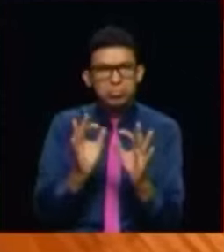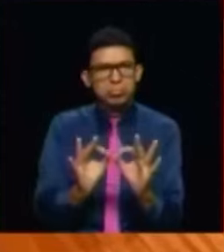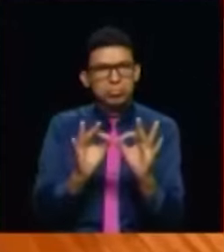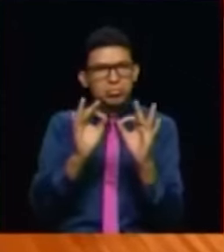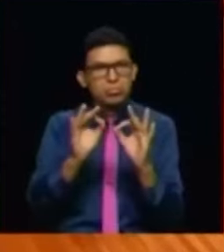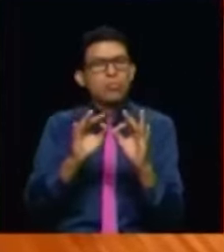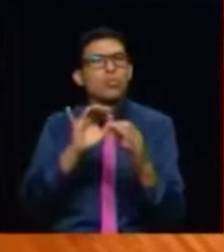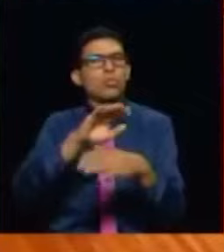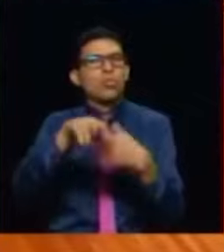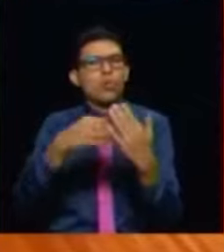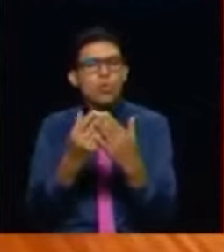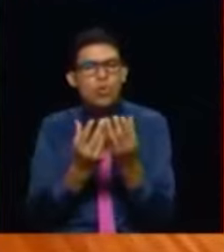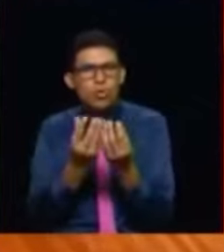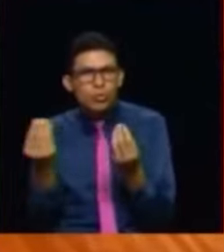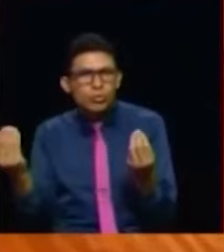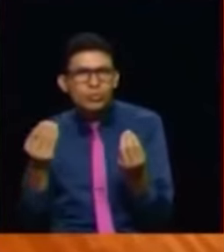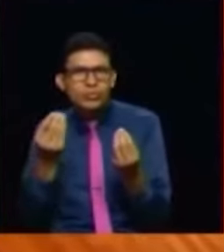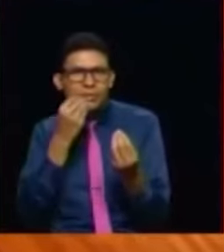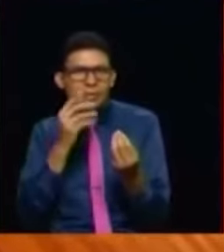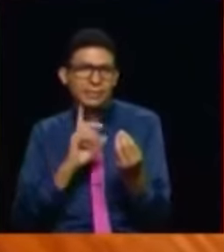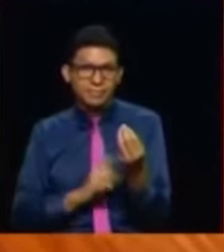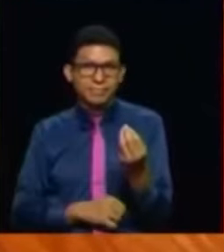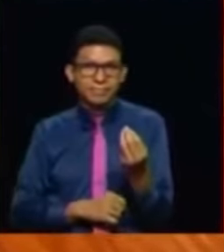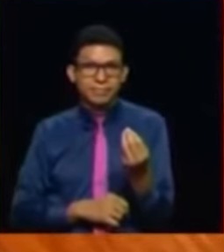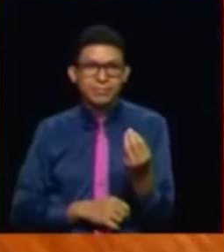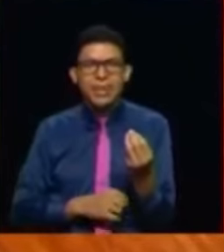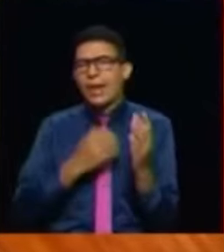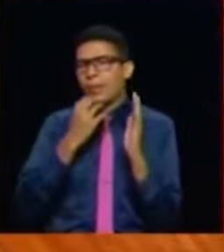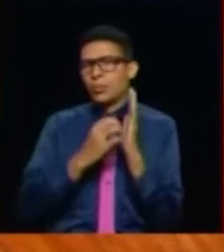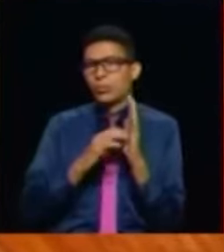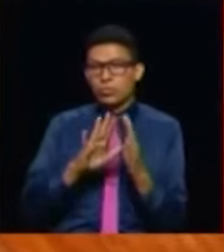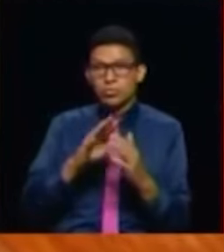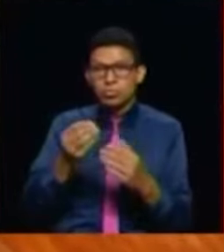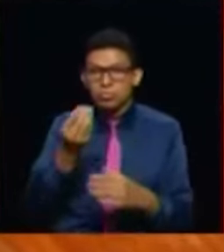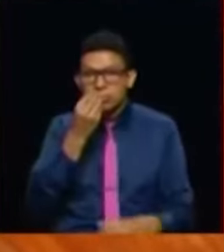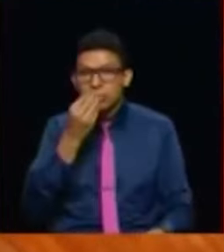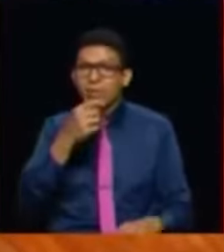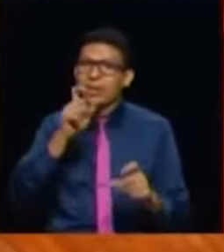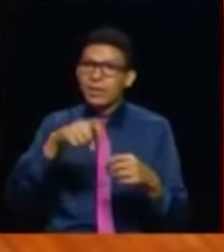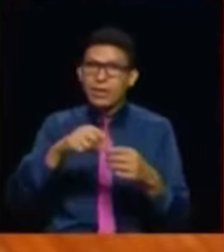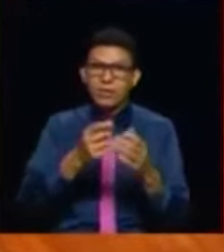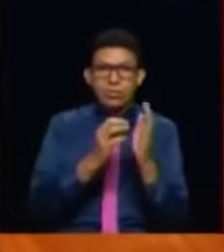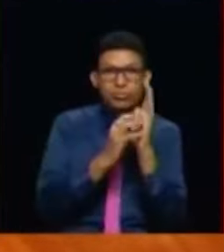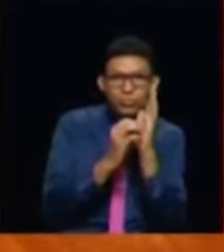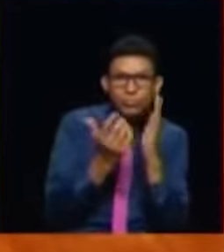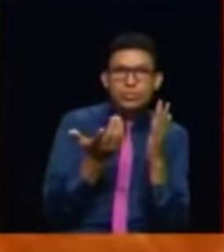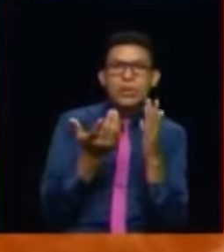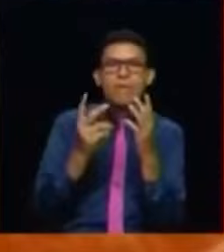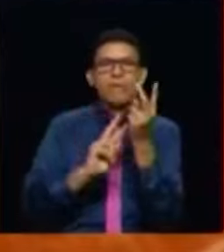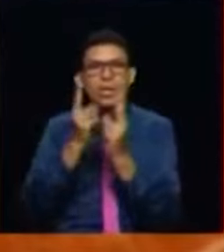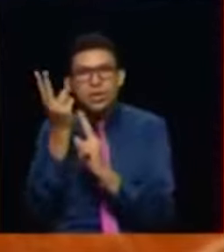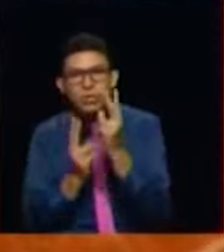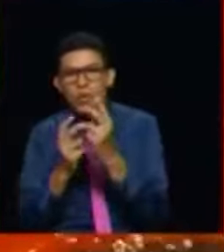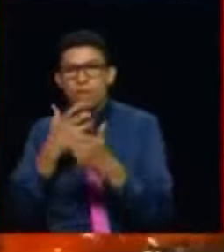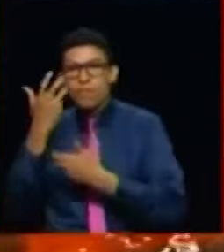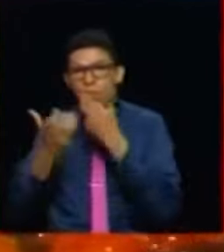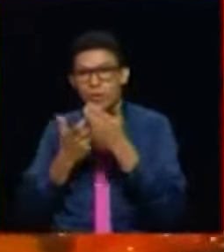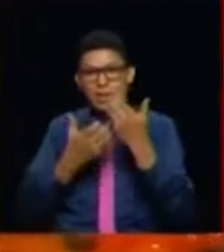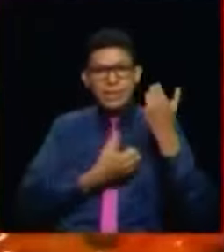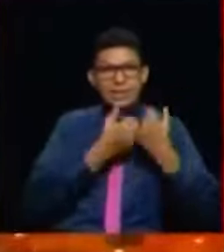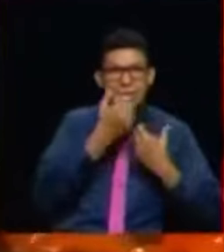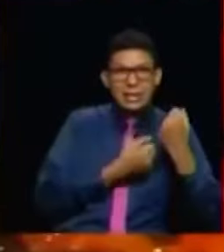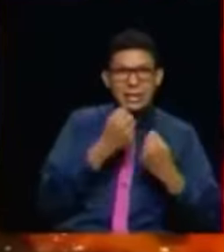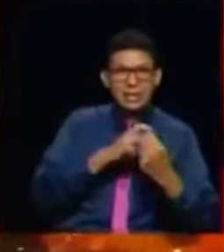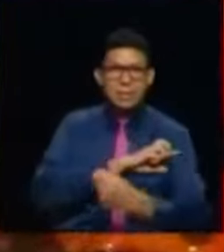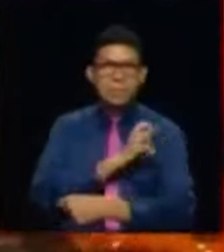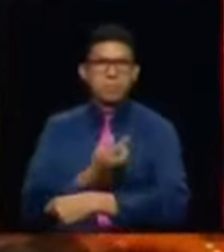con todos los grupos alimenticios. Es decir, que para una dieta saludable debe incluir granos, verduras, frutas, productos lácteos y